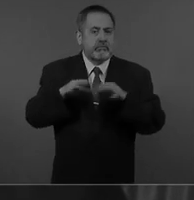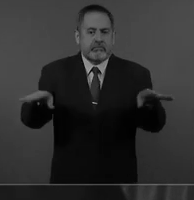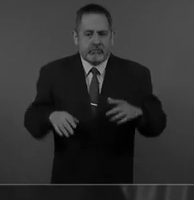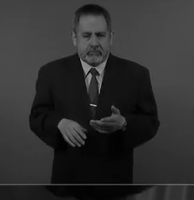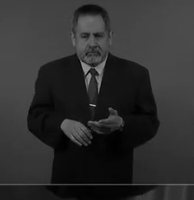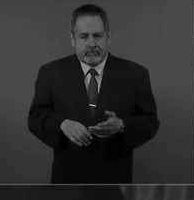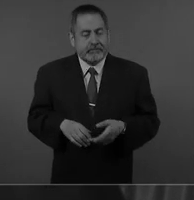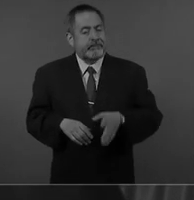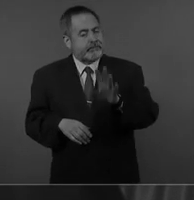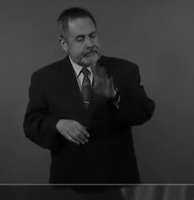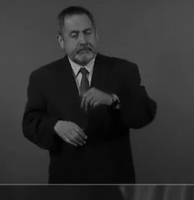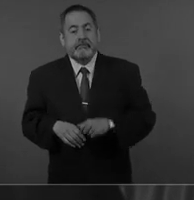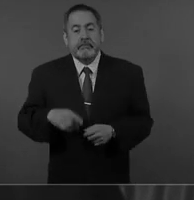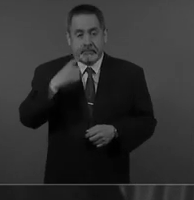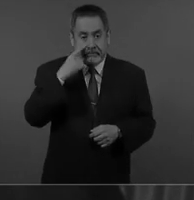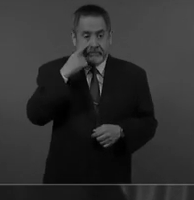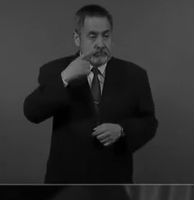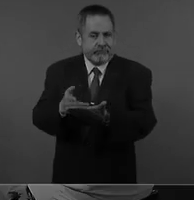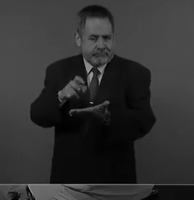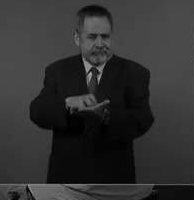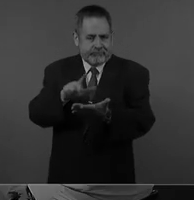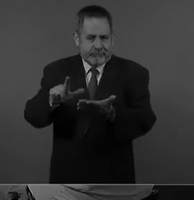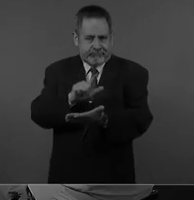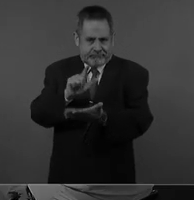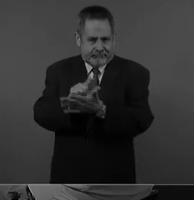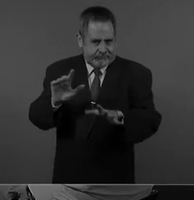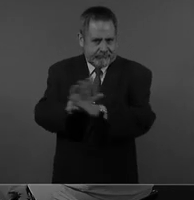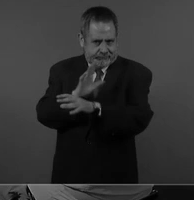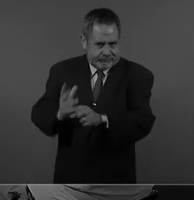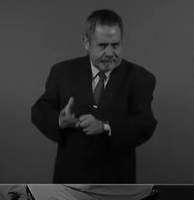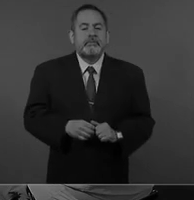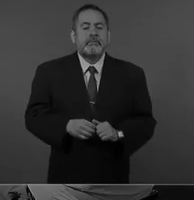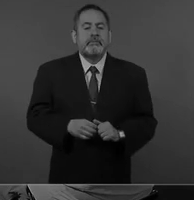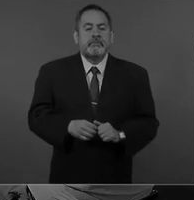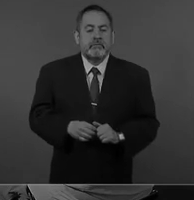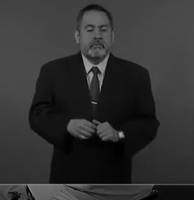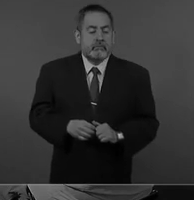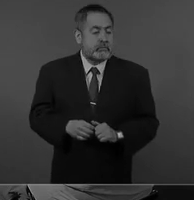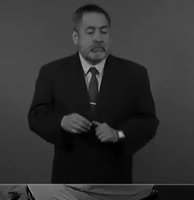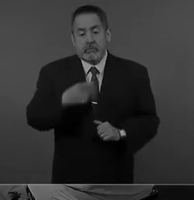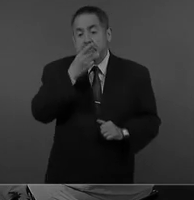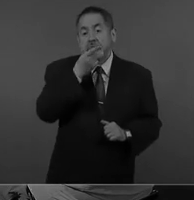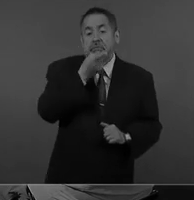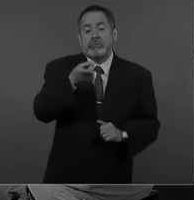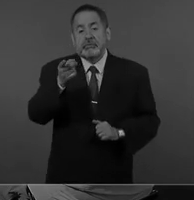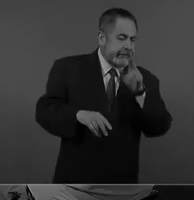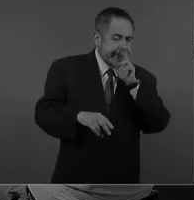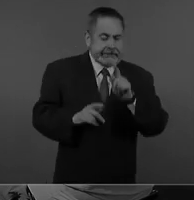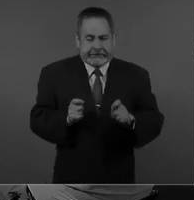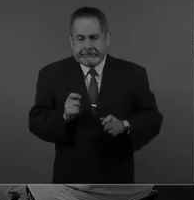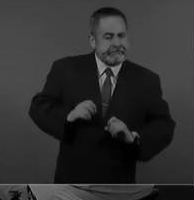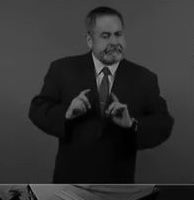que de todas las reformas que estamos proponiendo, la que supuestamente produce más nerviosismo en los